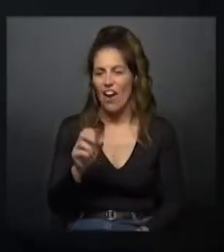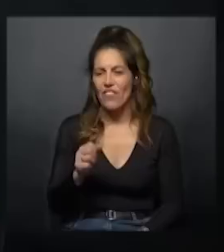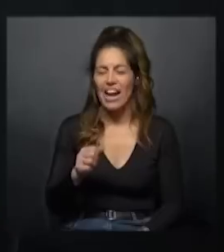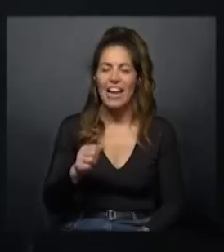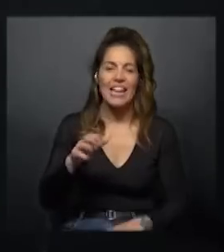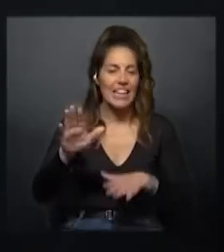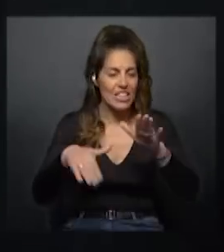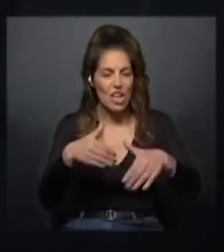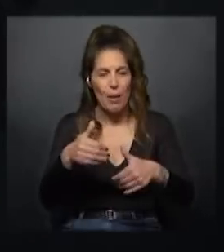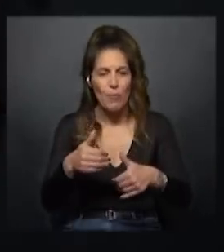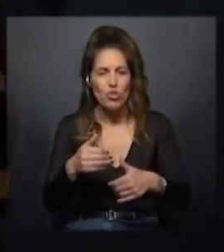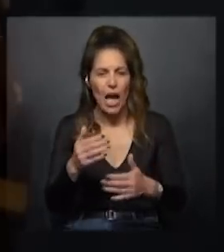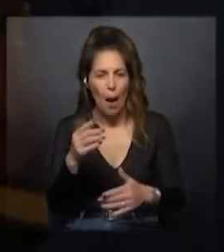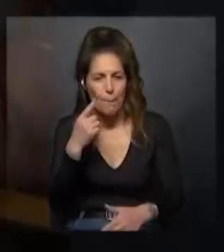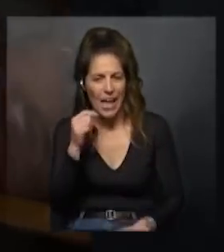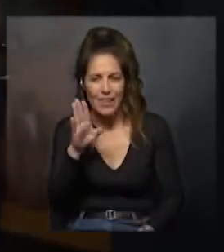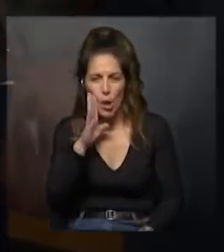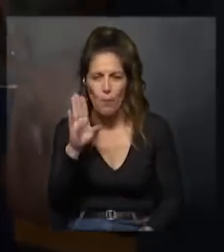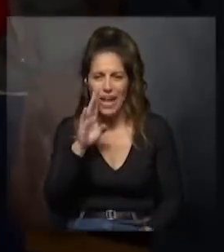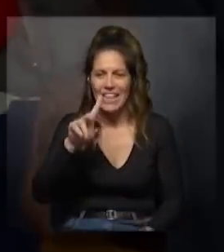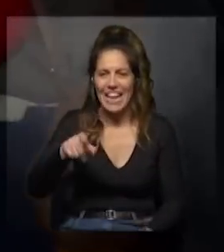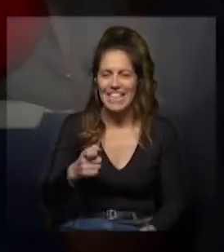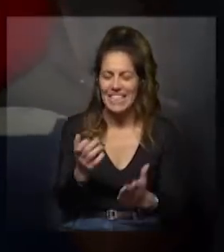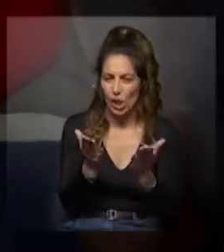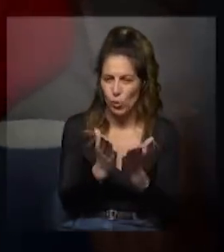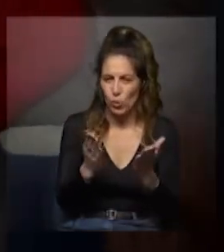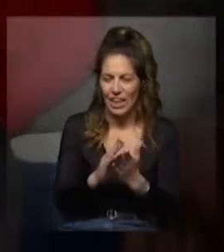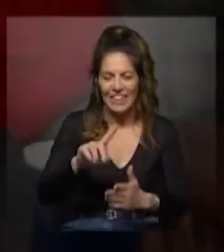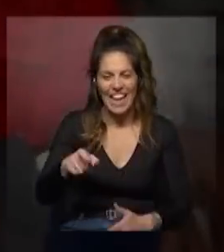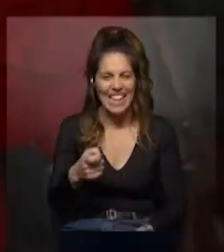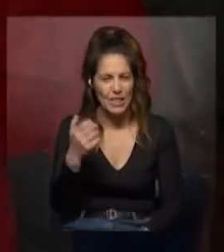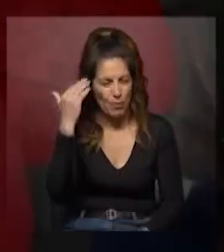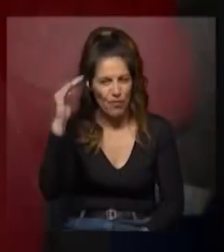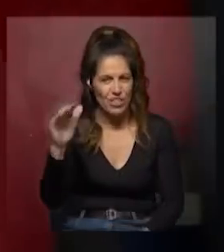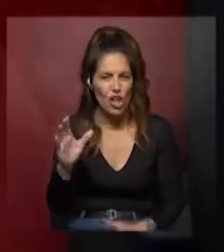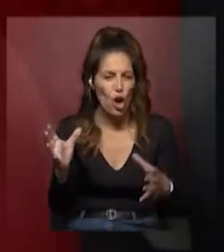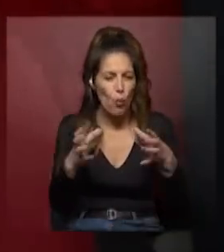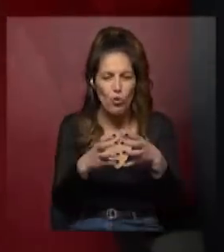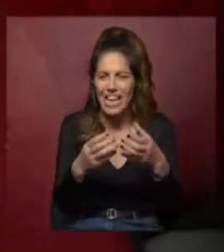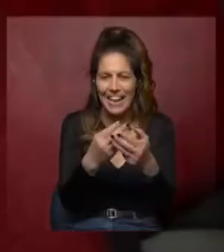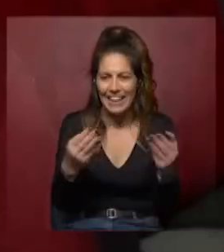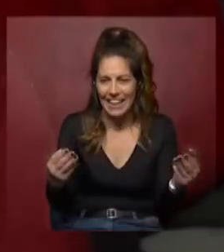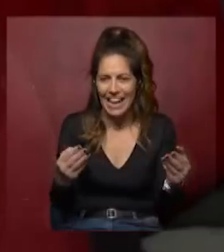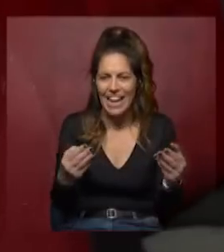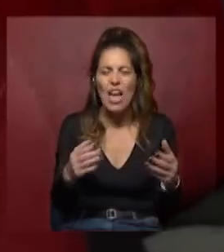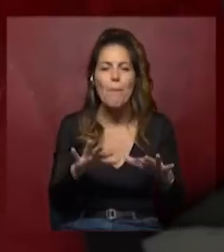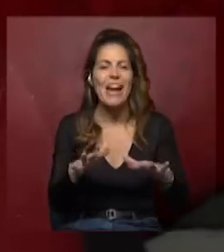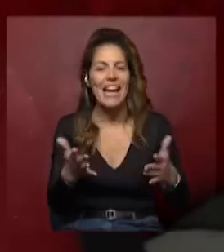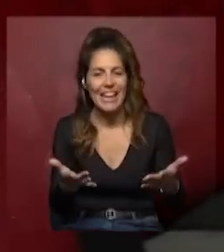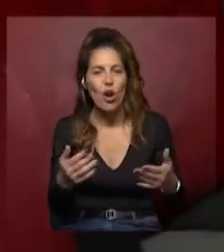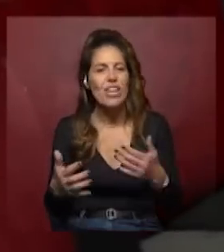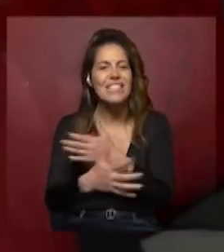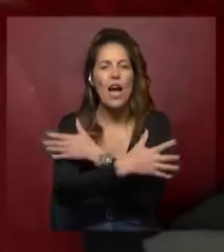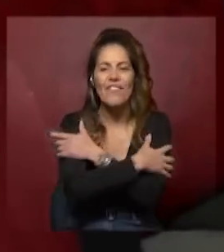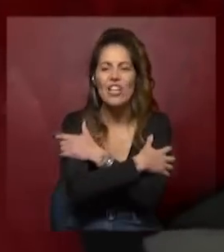este exalumnos expres y toda la comunidad en general lo que quiere decir es que queremos a través de ese abrazo